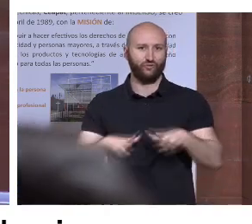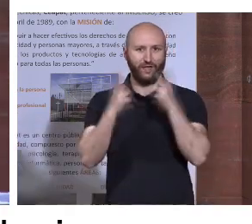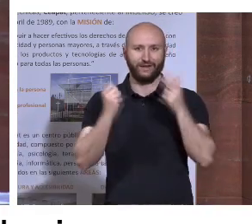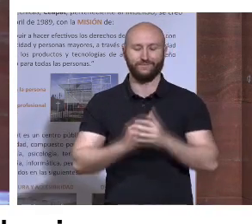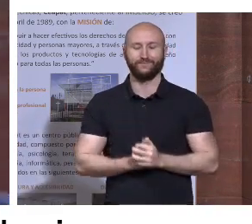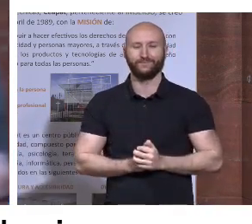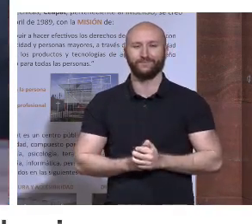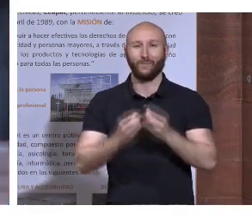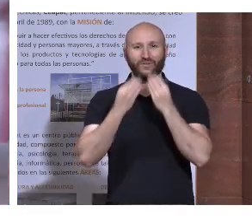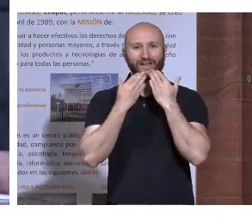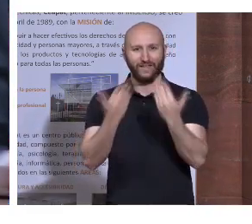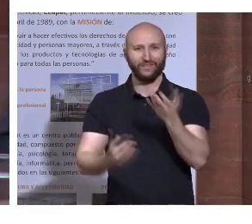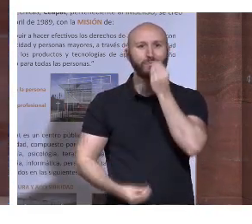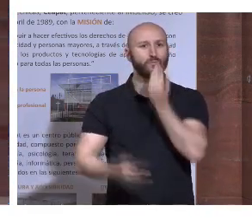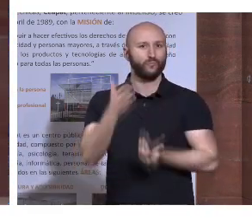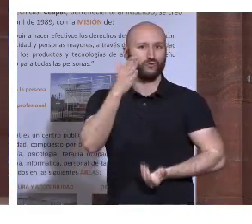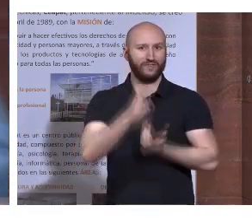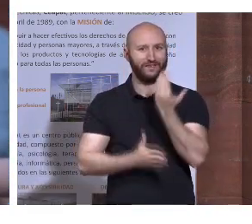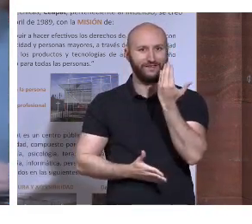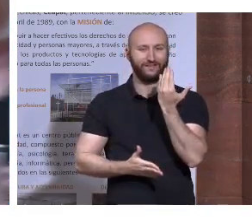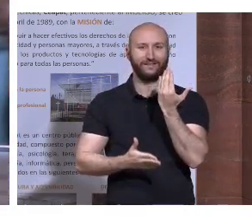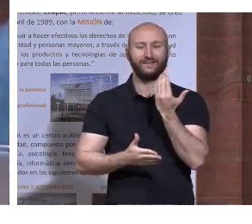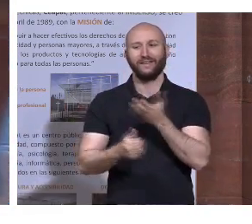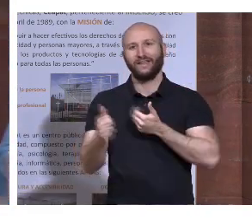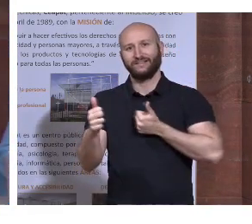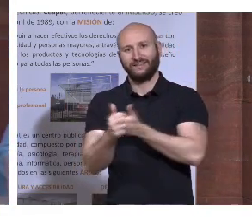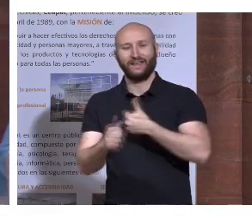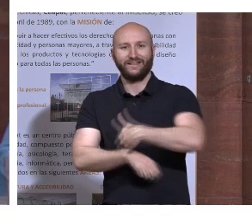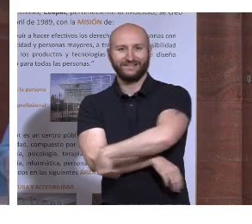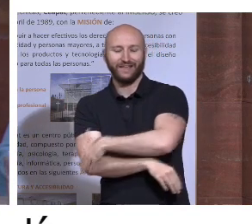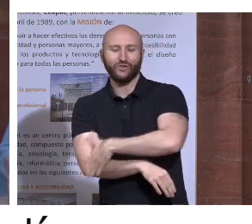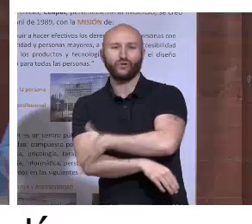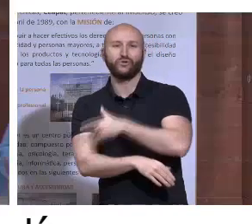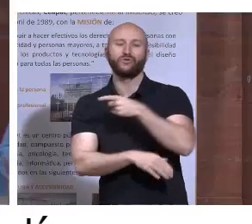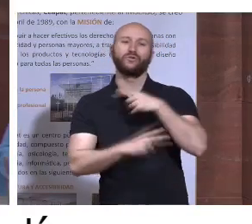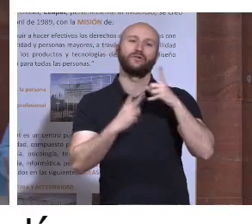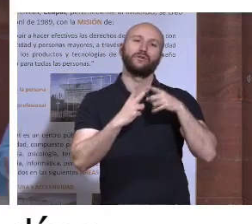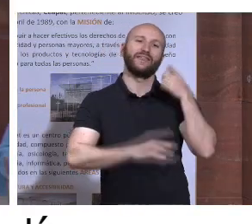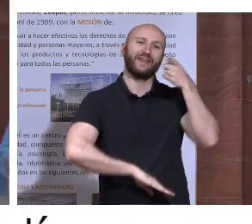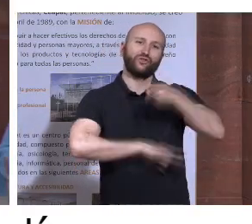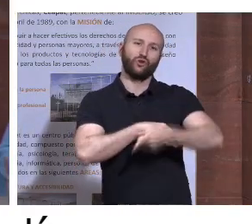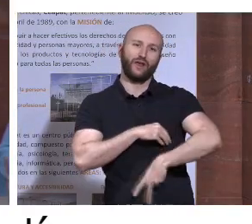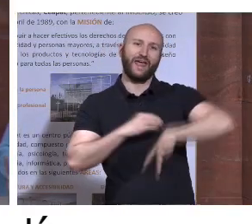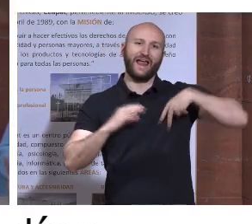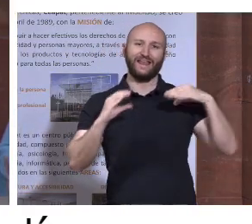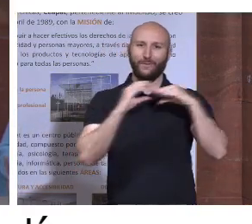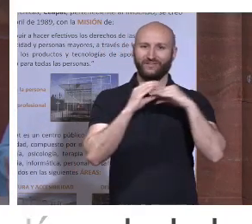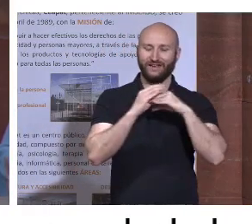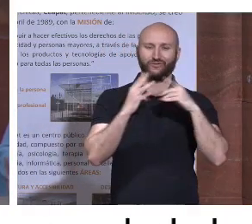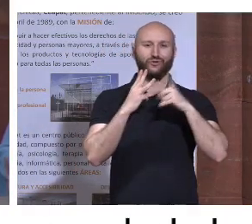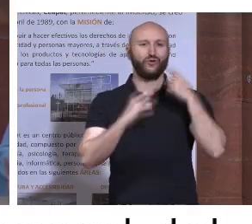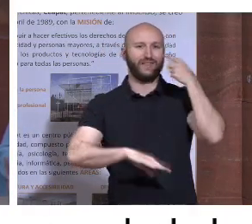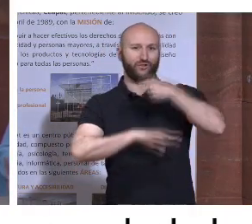Muchísimas gracias. Buenos días, secretaria de Estado, director general del Inserso, director del